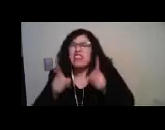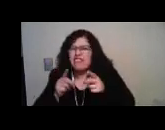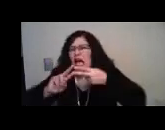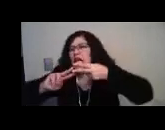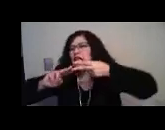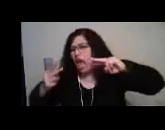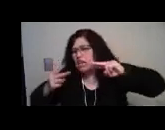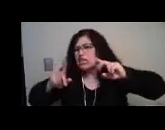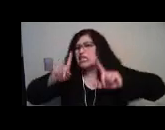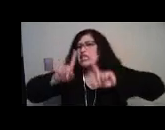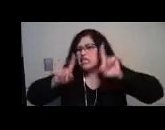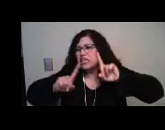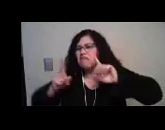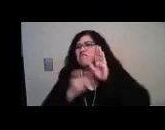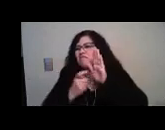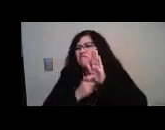¿ya?